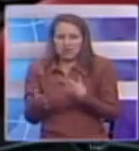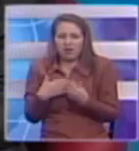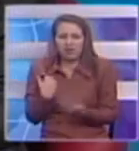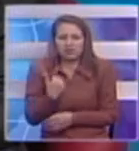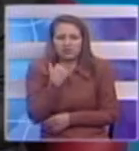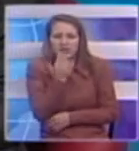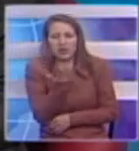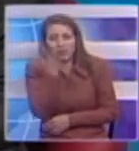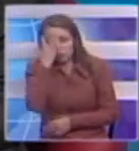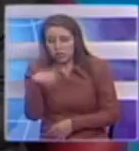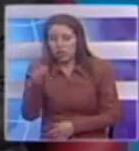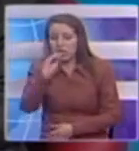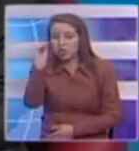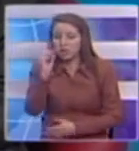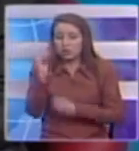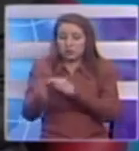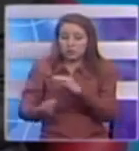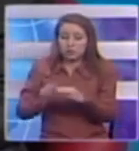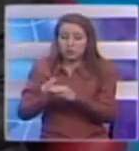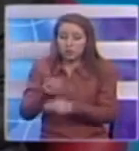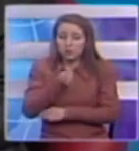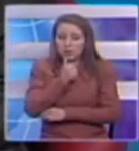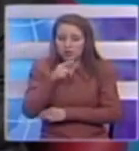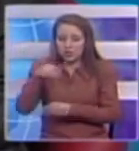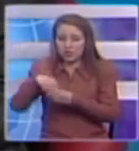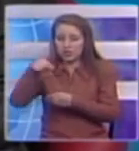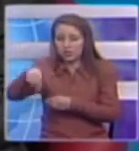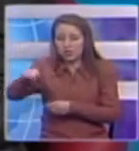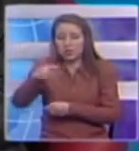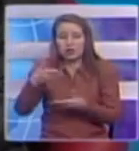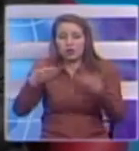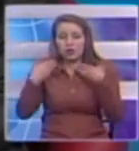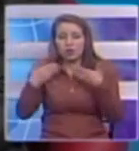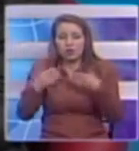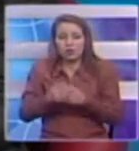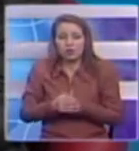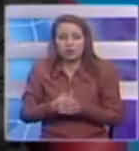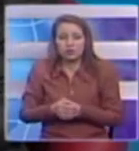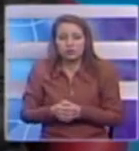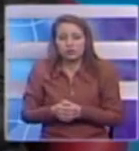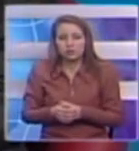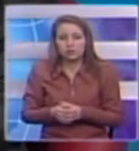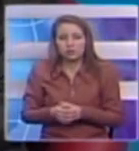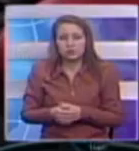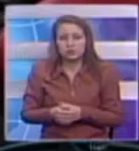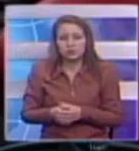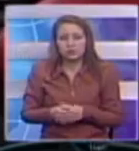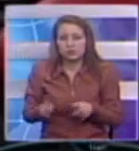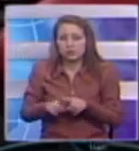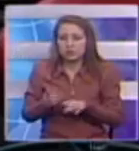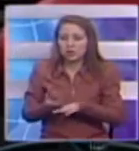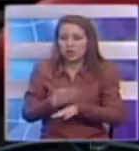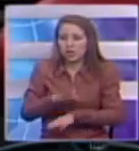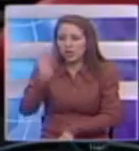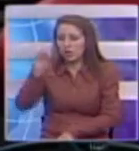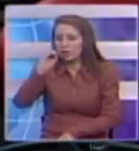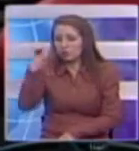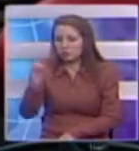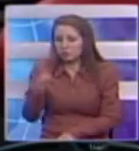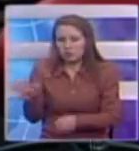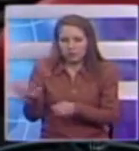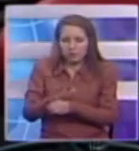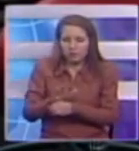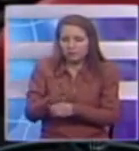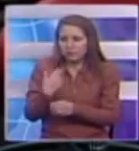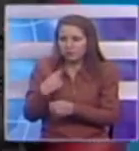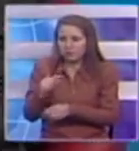el porcentaje de agua en el mundo, y más aún en una ciudad como Guayaquil, no es que la tenemos así como en el 90%, es un